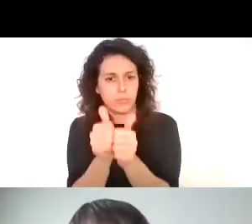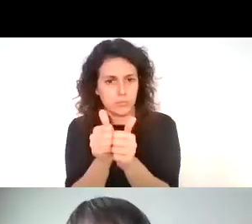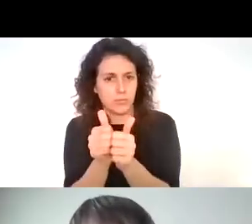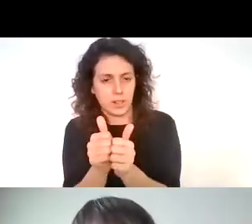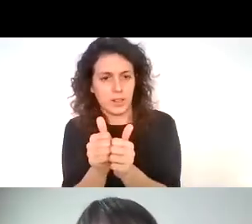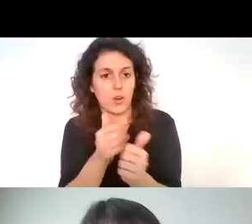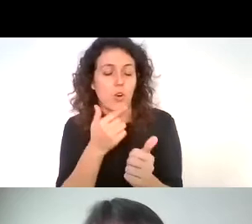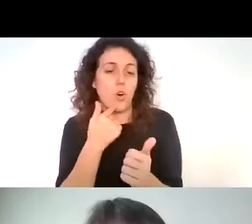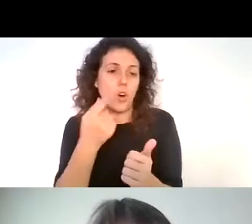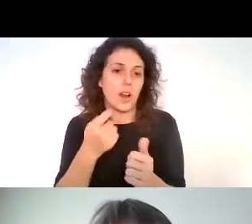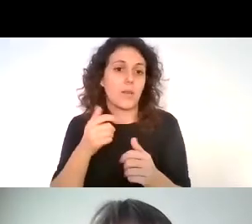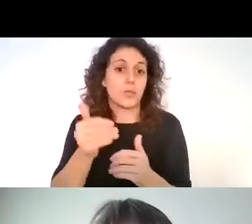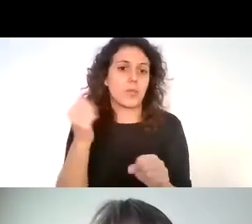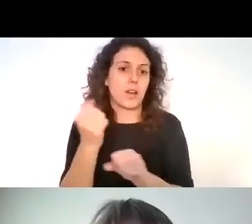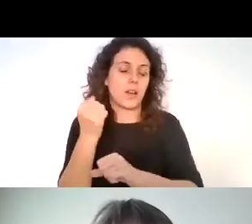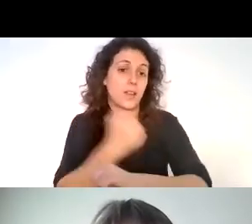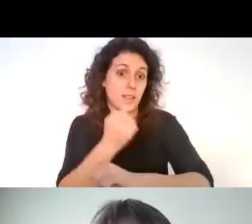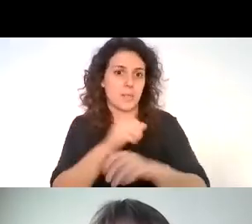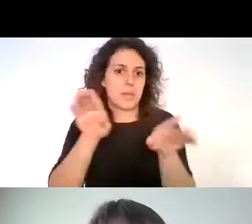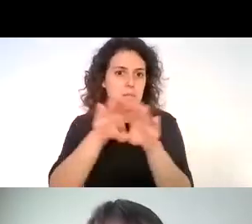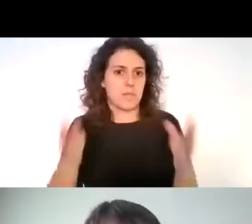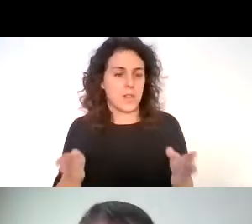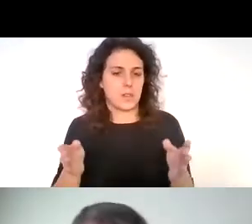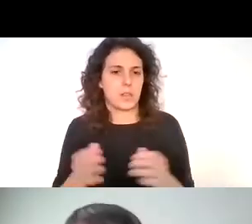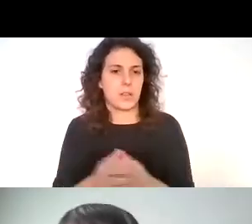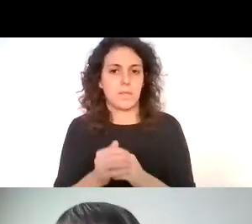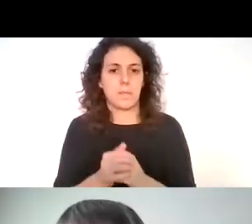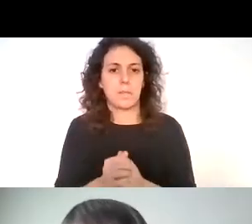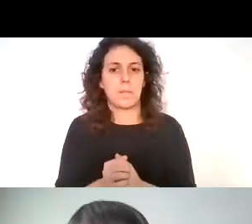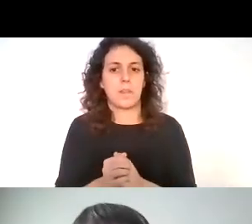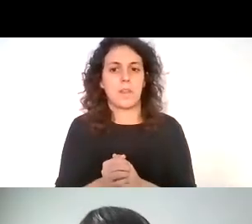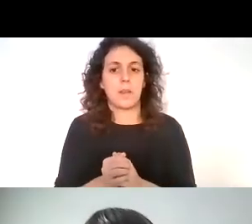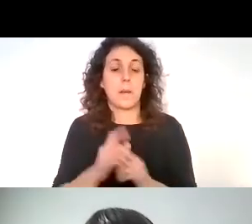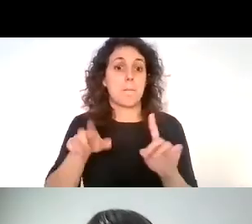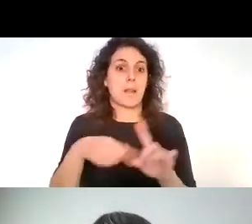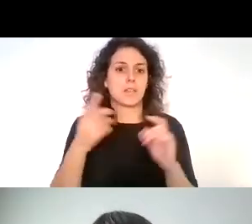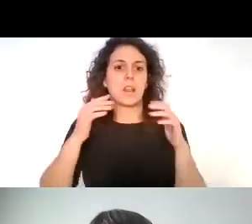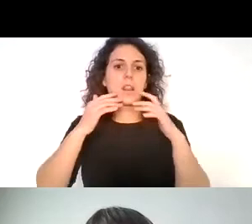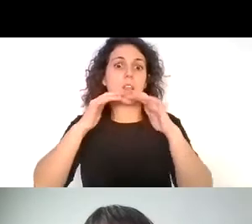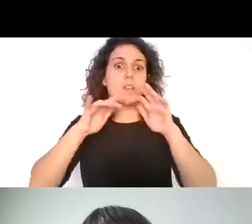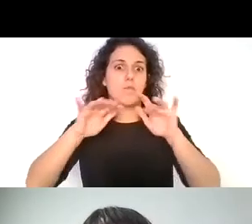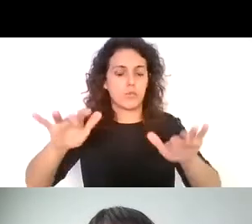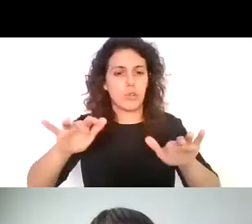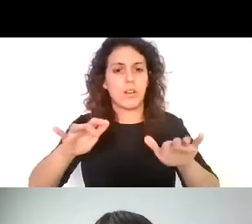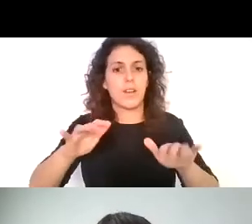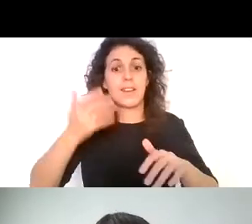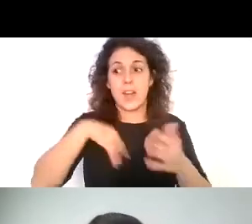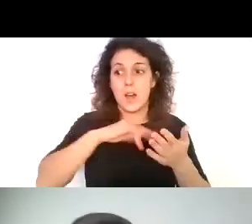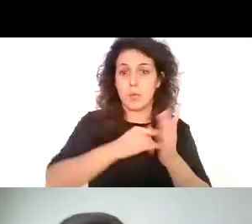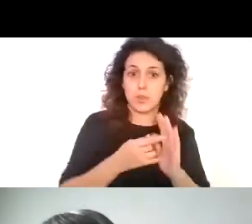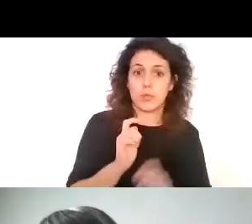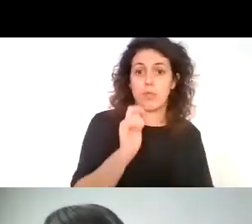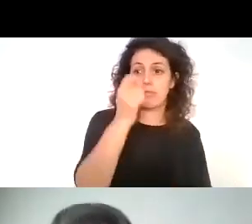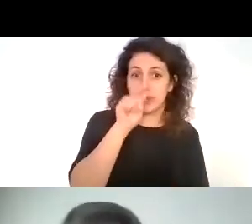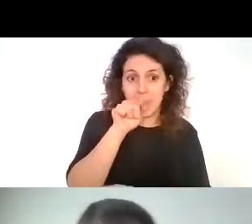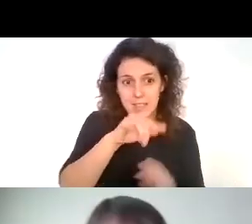mesa en diciembre. Aparte, evidentemente, difusión. Ahora que hemos conseguido tener este folleto, esta web que